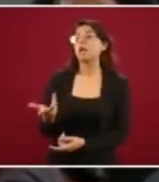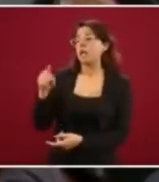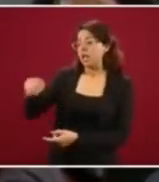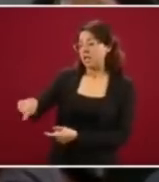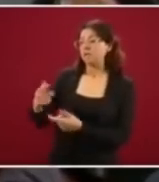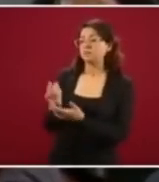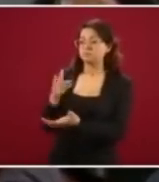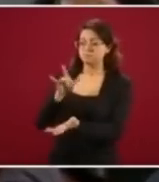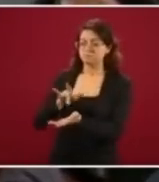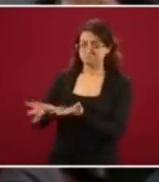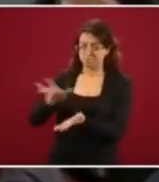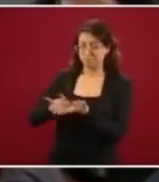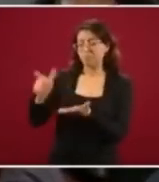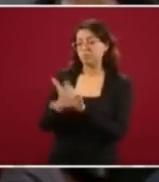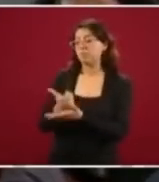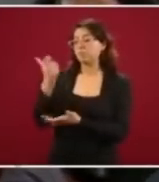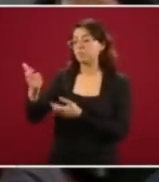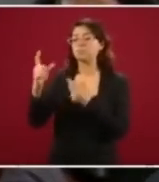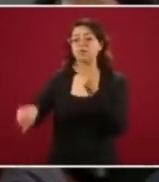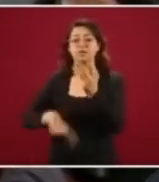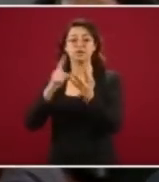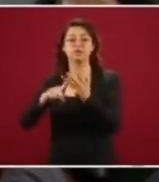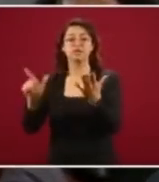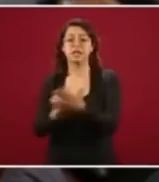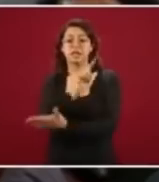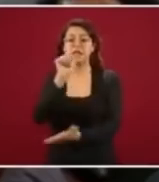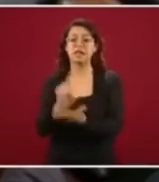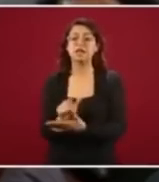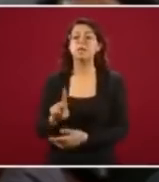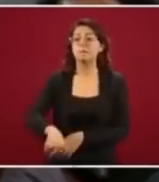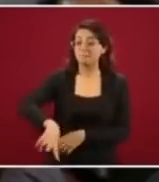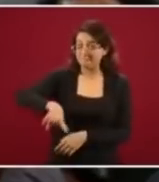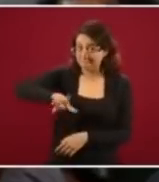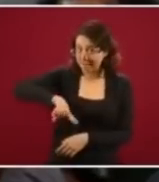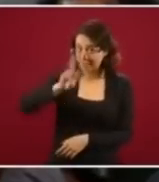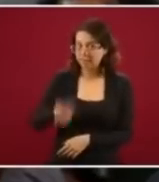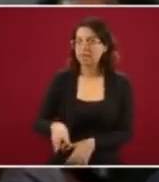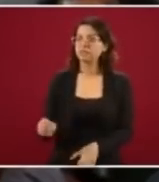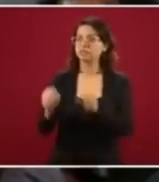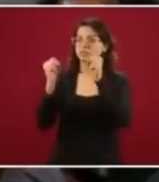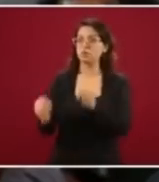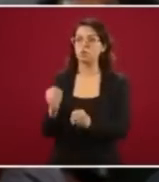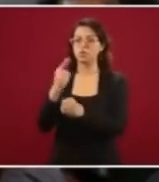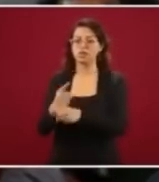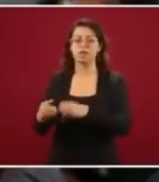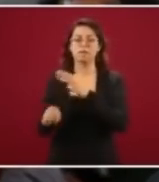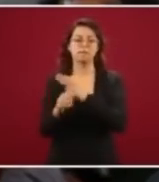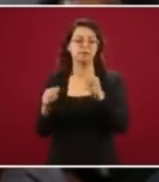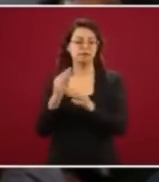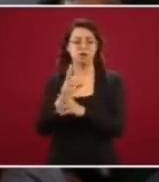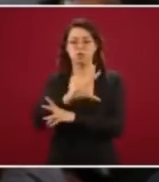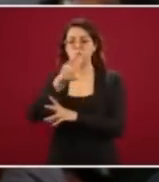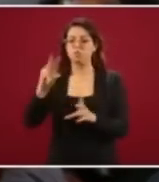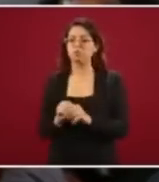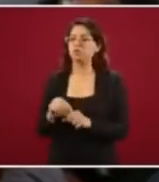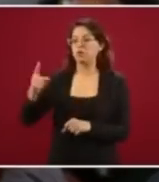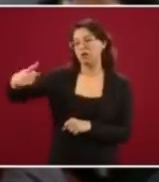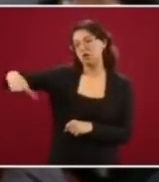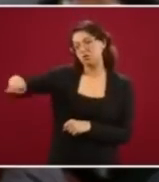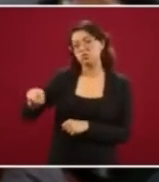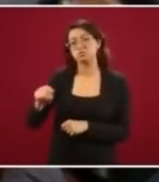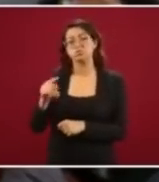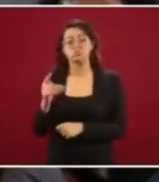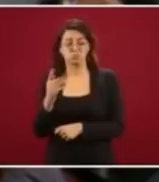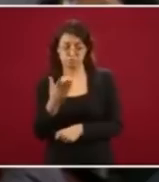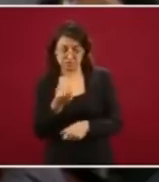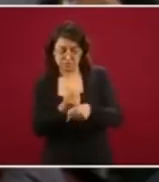que garanticen seguridad en el set, frente y detrás de las cámaras. Incluso ellos han pedido una reunión, pues en este caso, si se